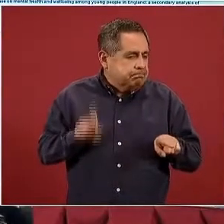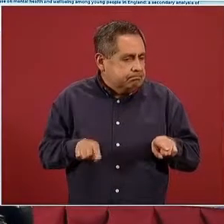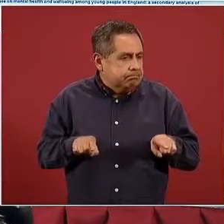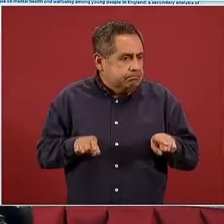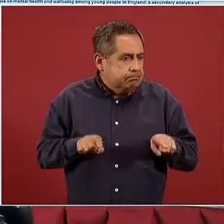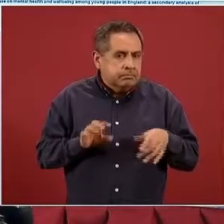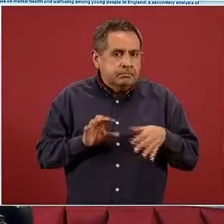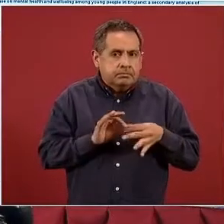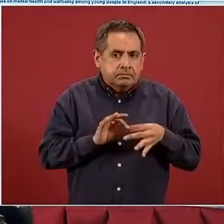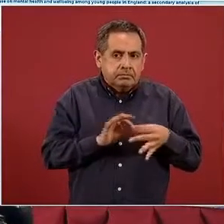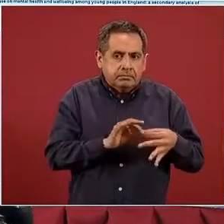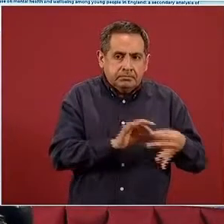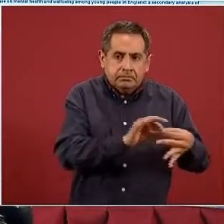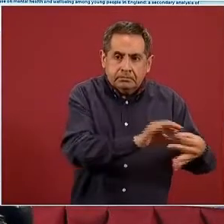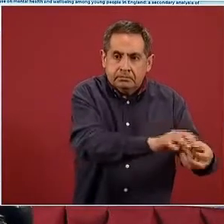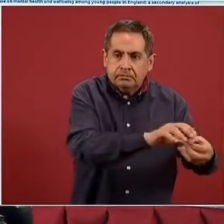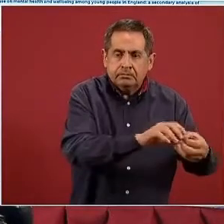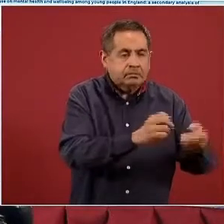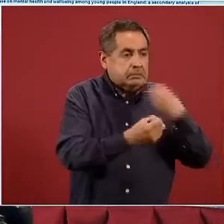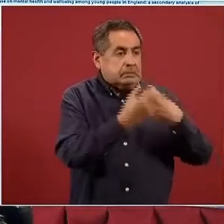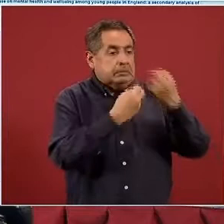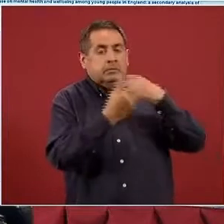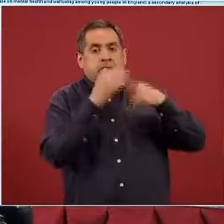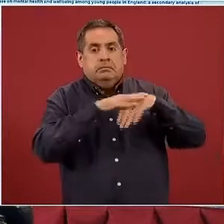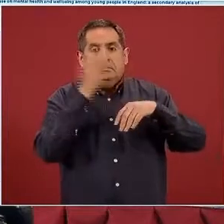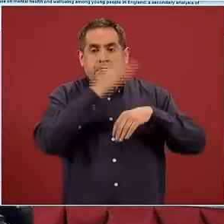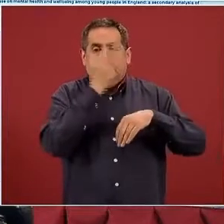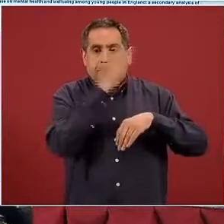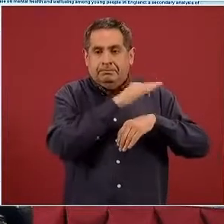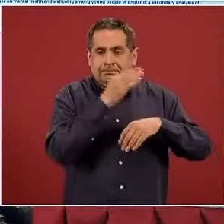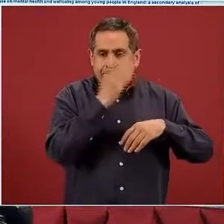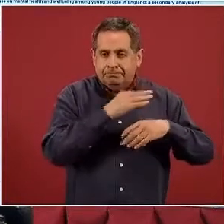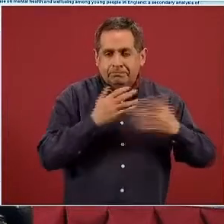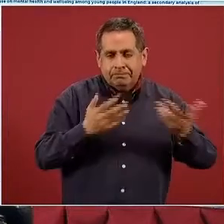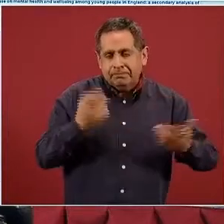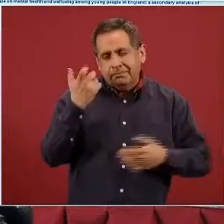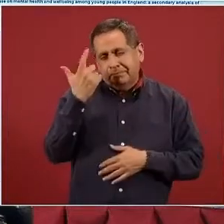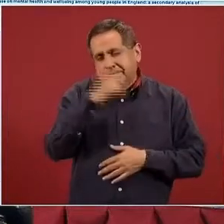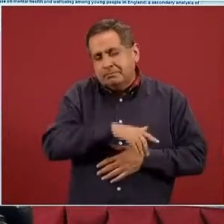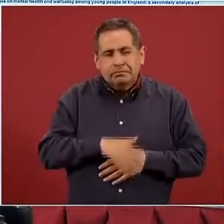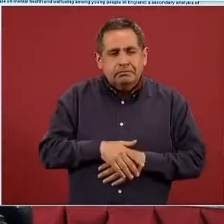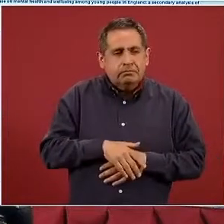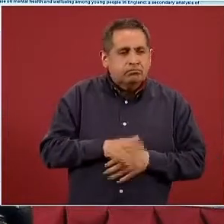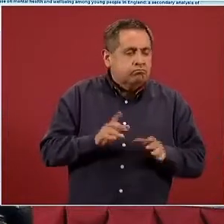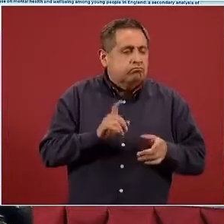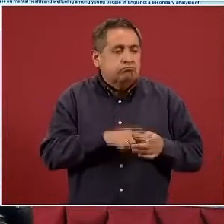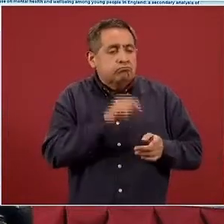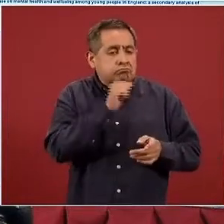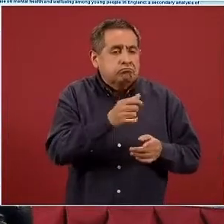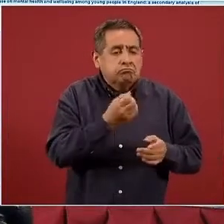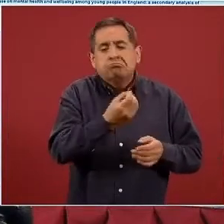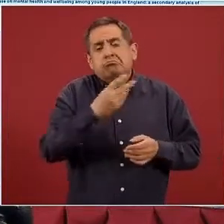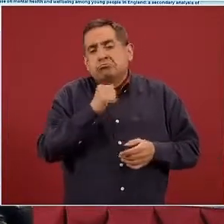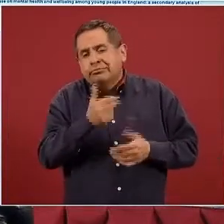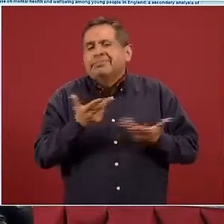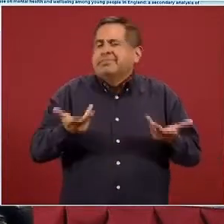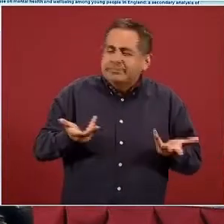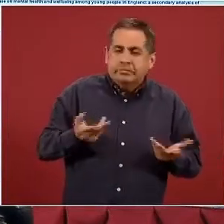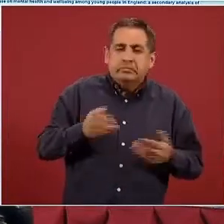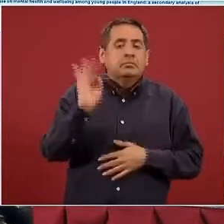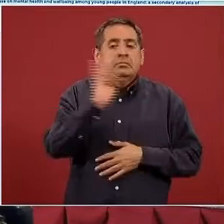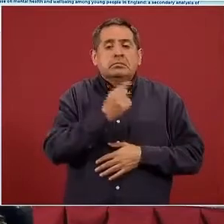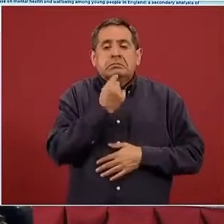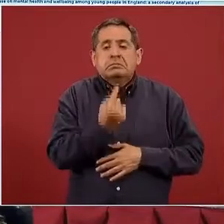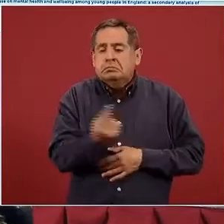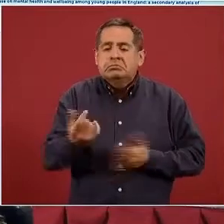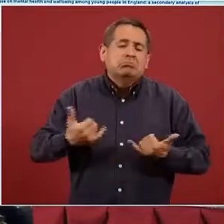bien fea, porque pues es una situación terrible lo que sucede con las noticias falsas. Y entonces imagínense, si es un niño,